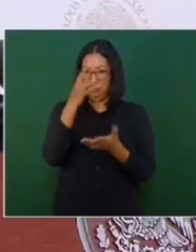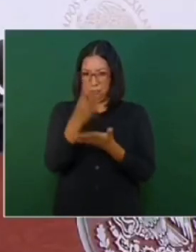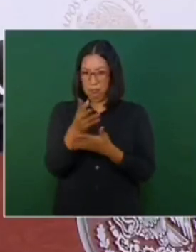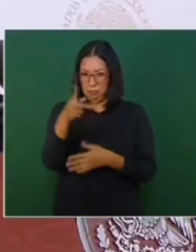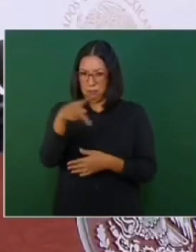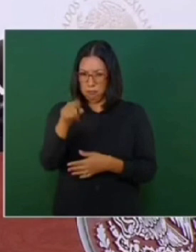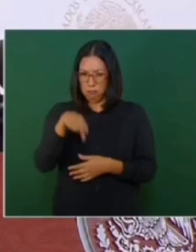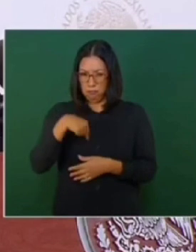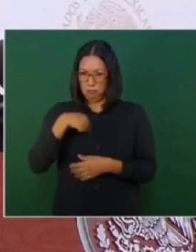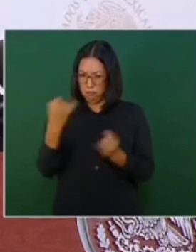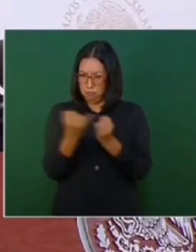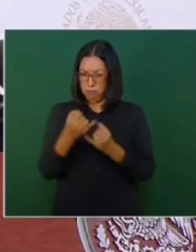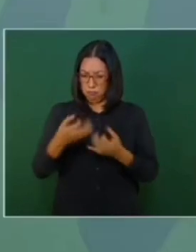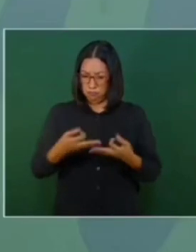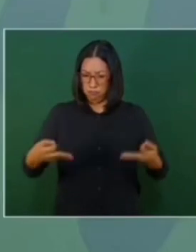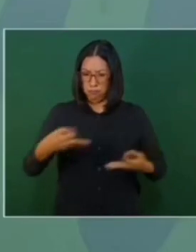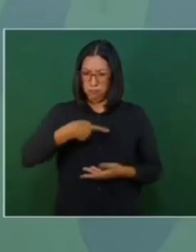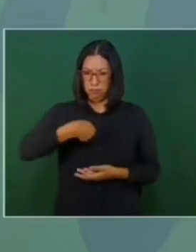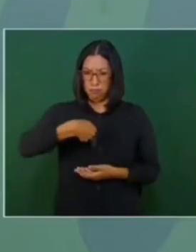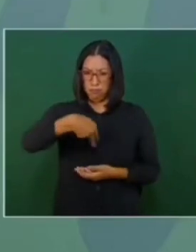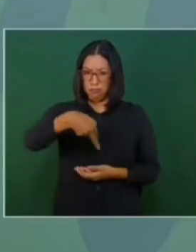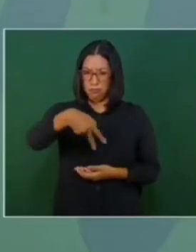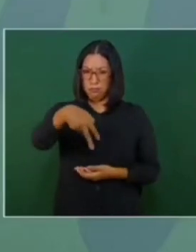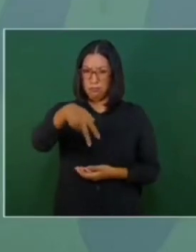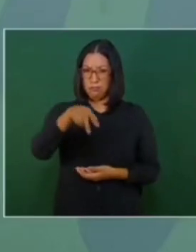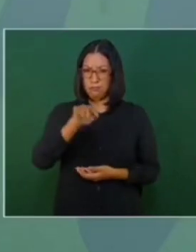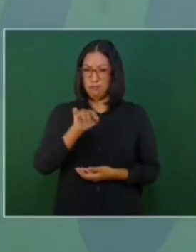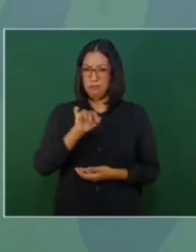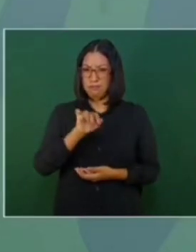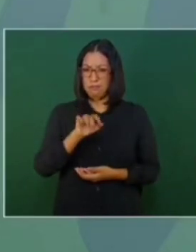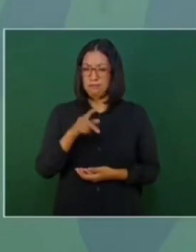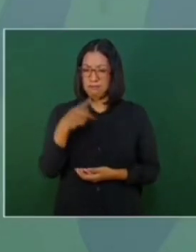voy a responder cariñosamente